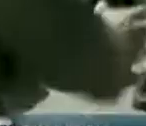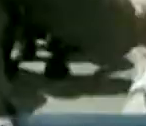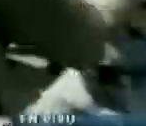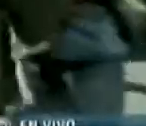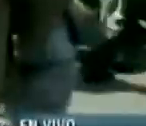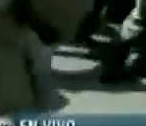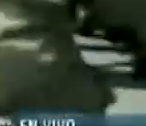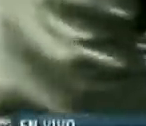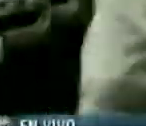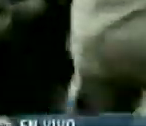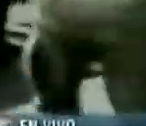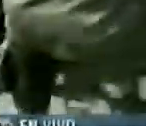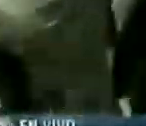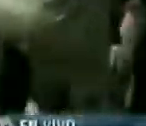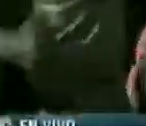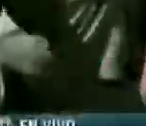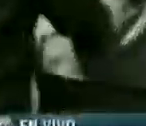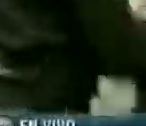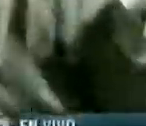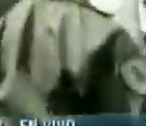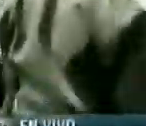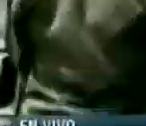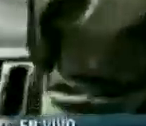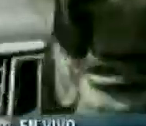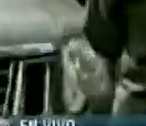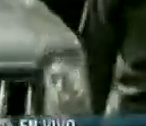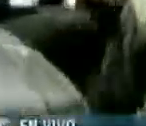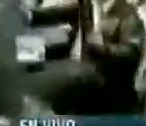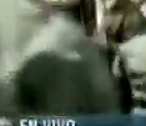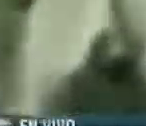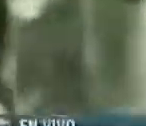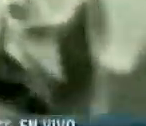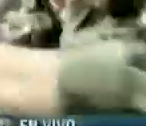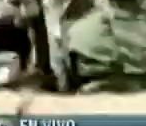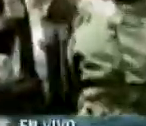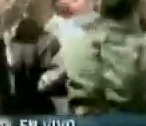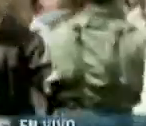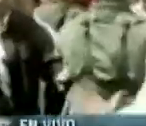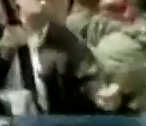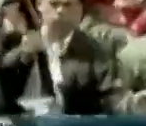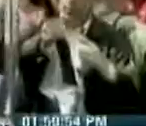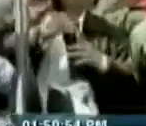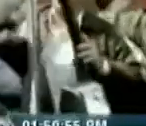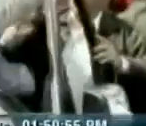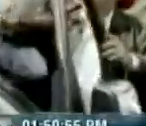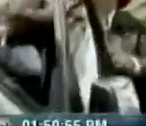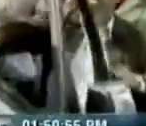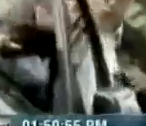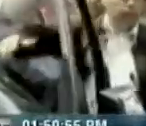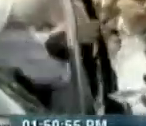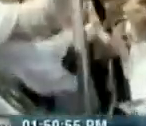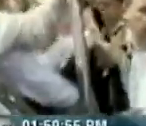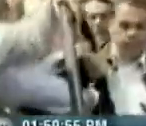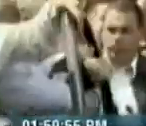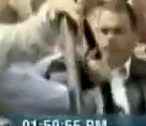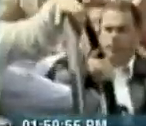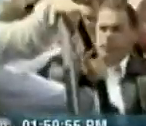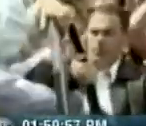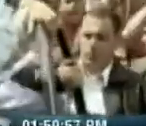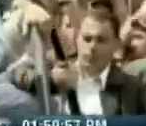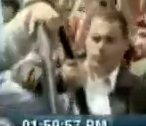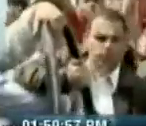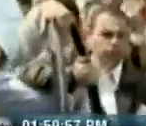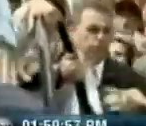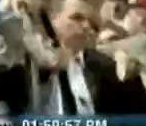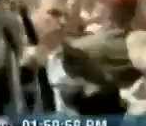nuestro país. Recordemos que lo que sucede hoy en Venezuela está establecido en el artículo 233 de la Constitución de la República